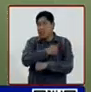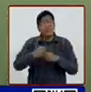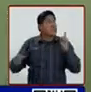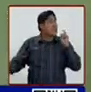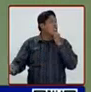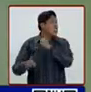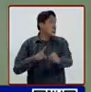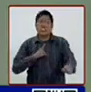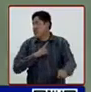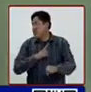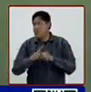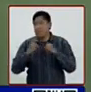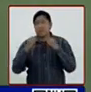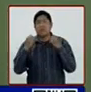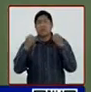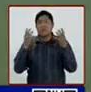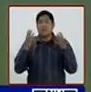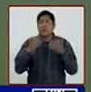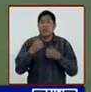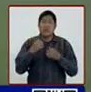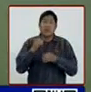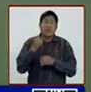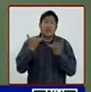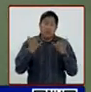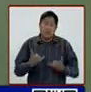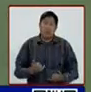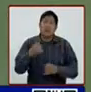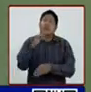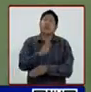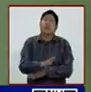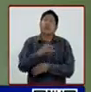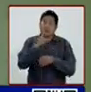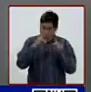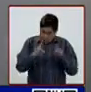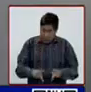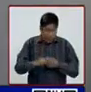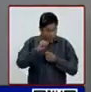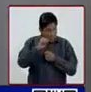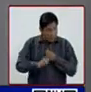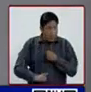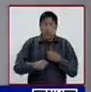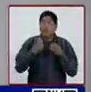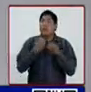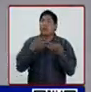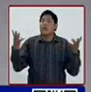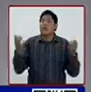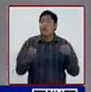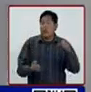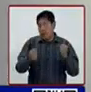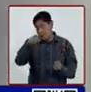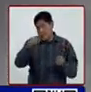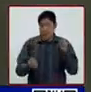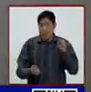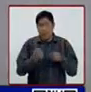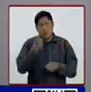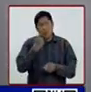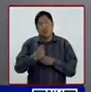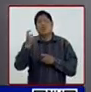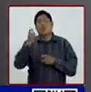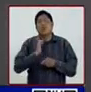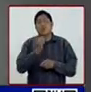enfrentamientos que se han suscitados durante la tarde de hoy al menos una persona resultó herida y varios vehículos fueron afectados según